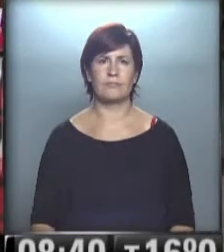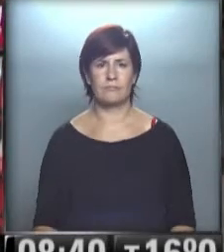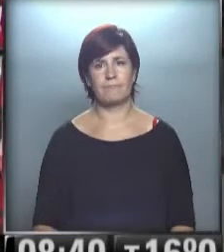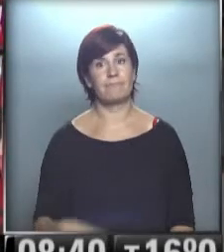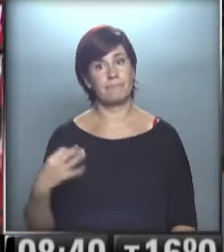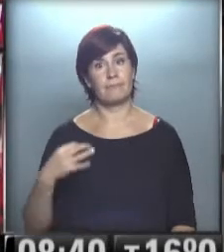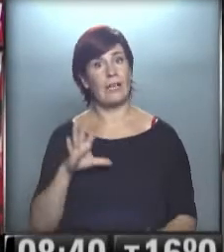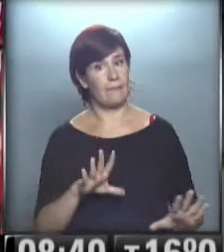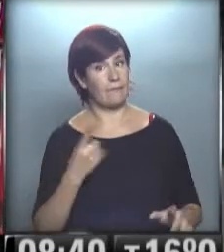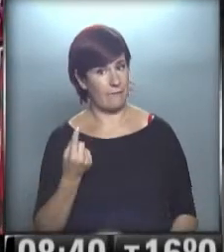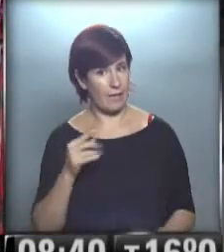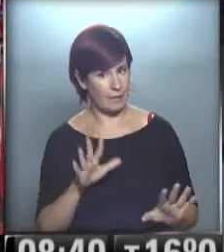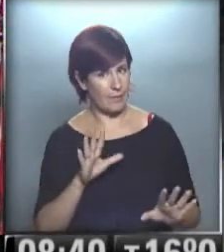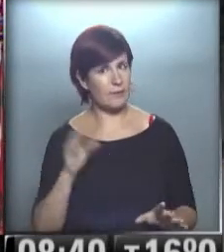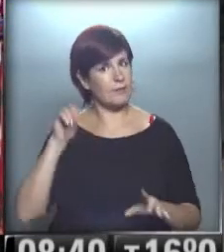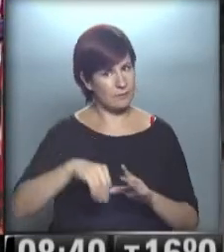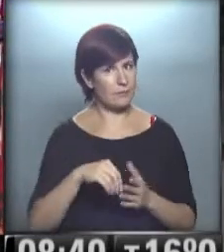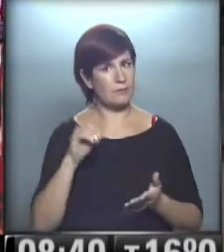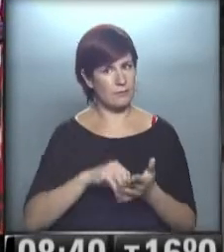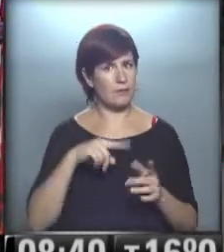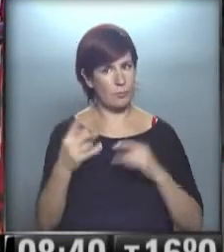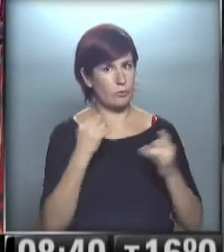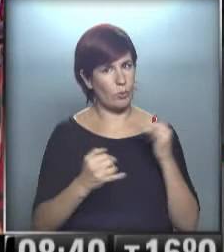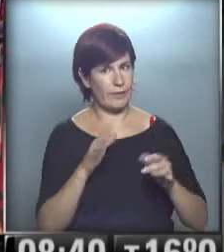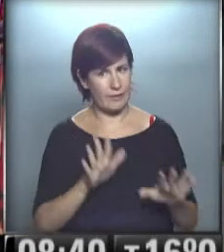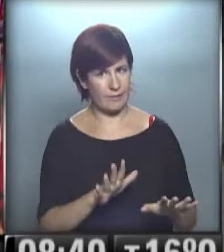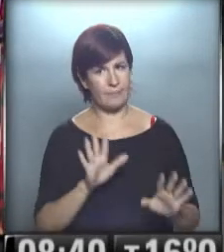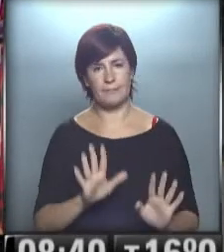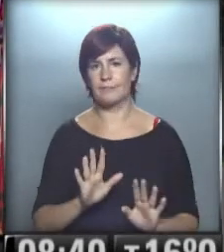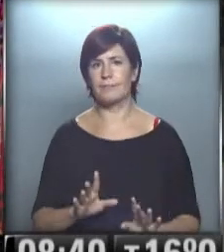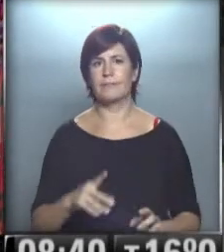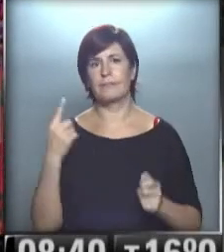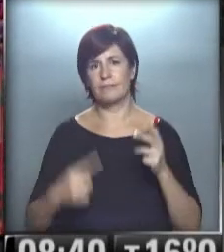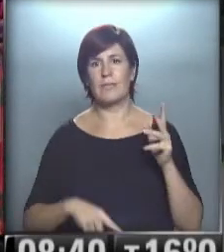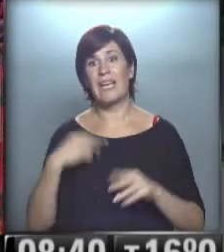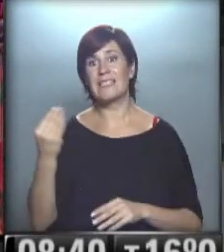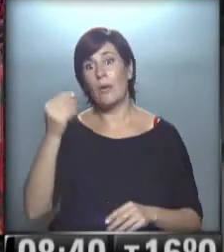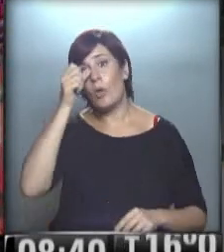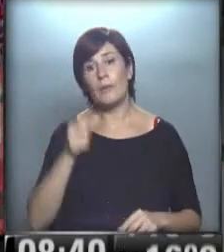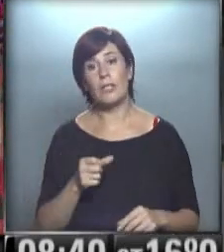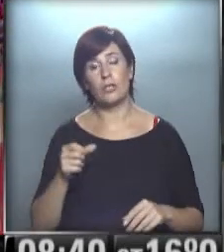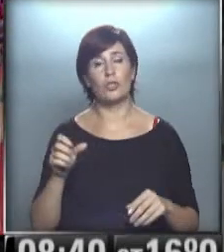Bueno, y quedan más películas. En un ratito Gaby te estará contando el menú que tenés para este fin de semana